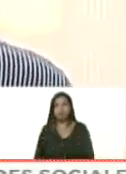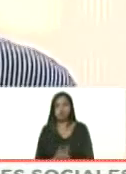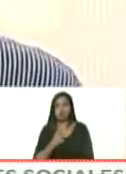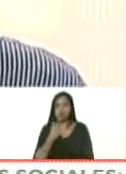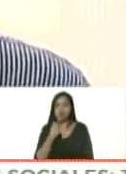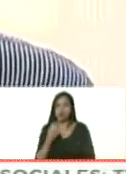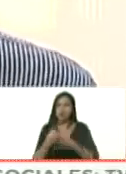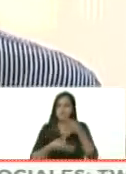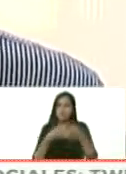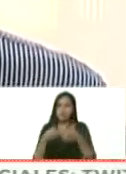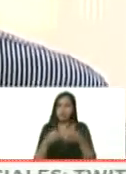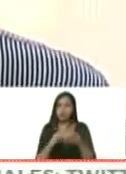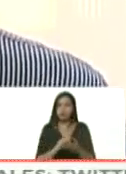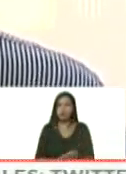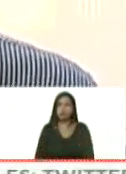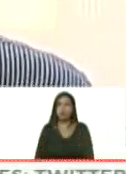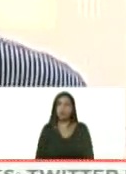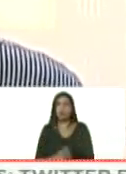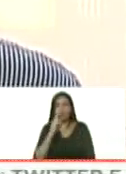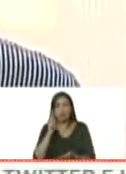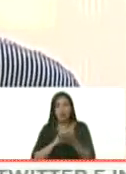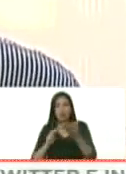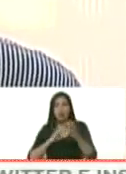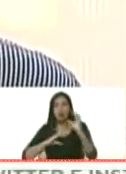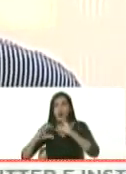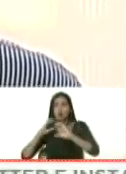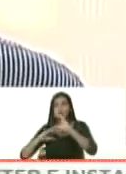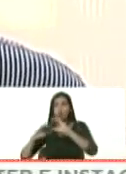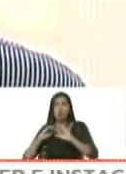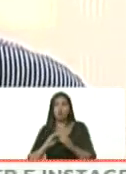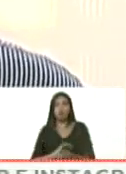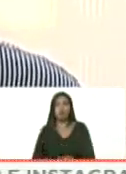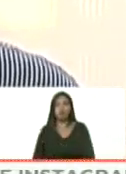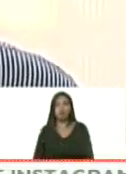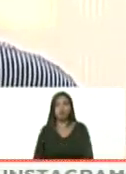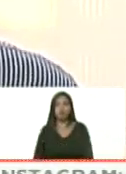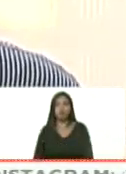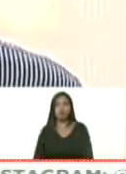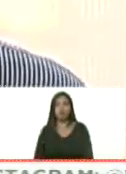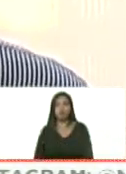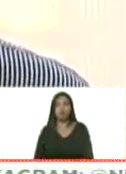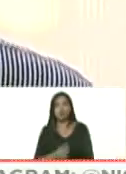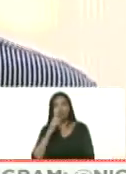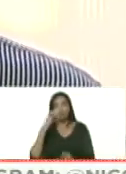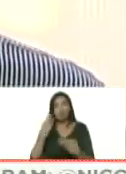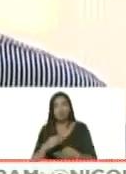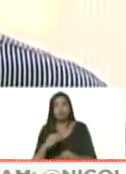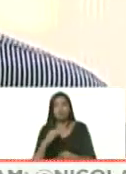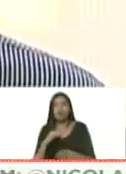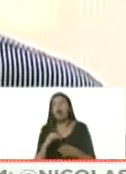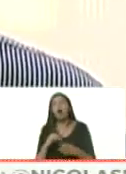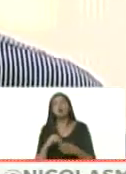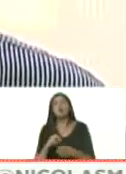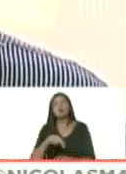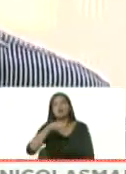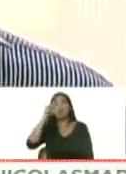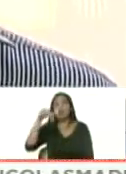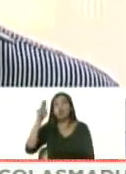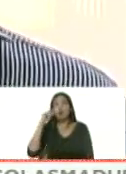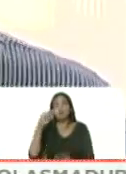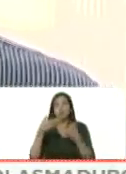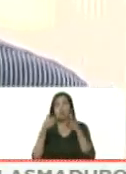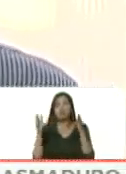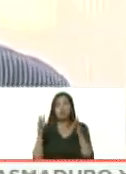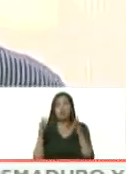esto y paso a leer el comunicado del Real Ministerio de Asuntos Exteriores de Noruega, que salió